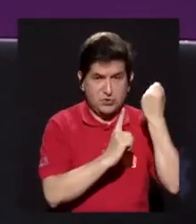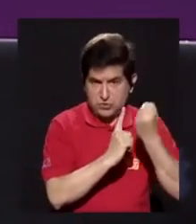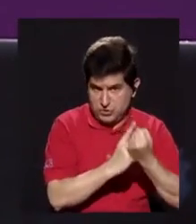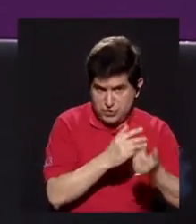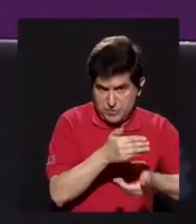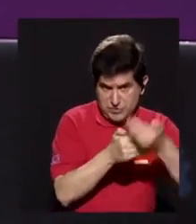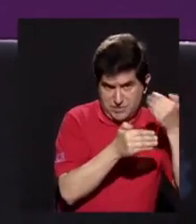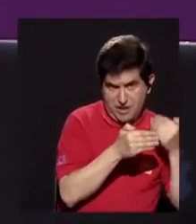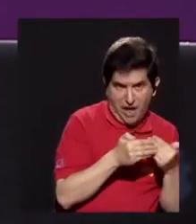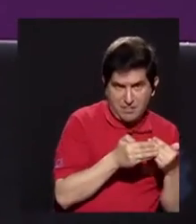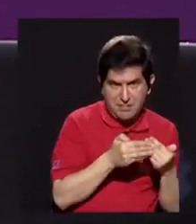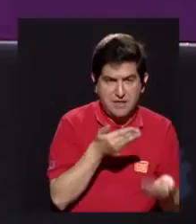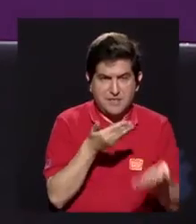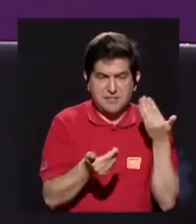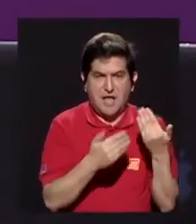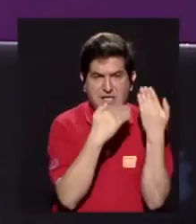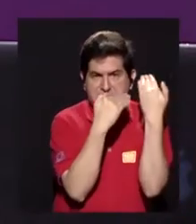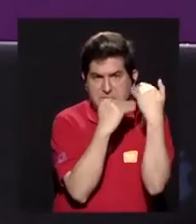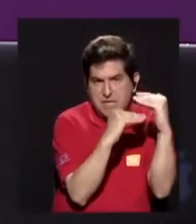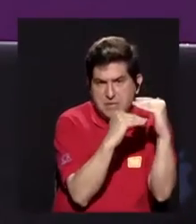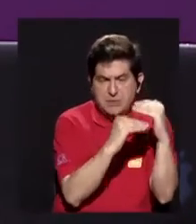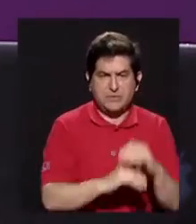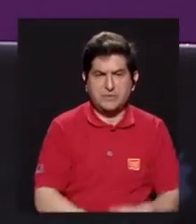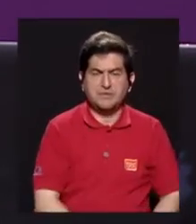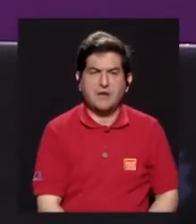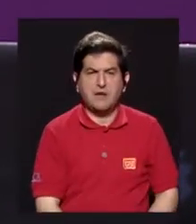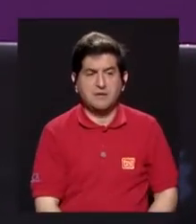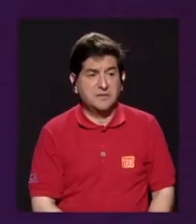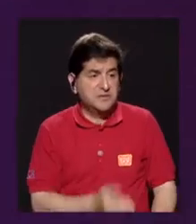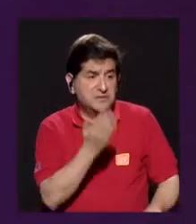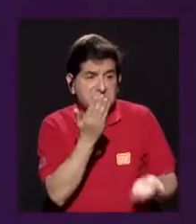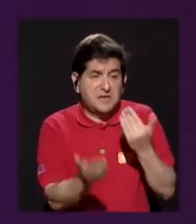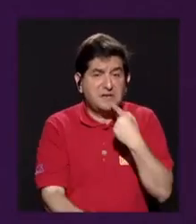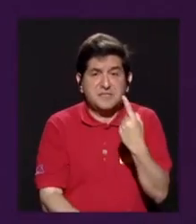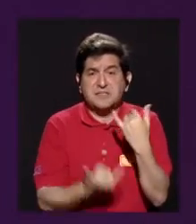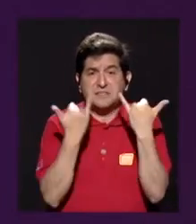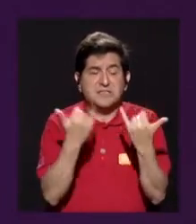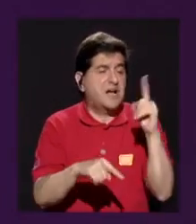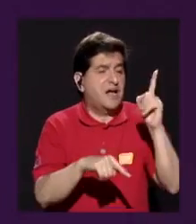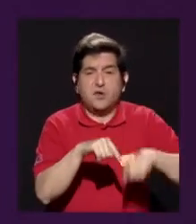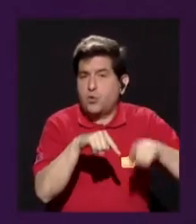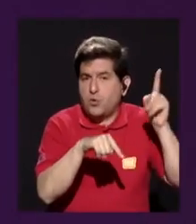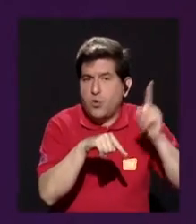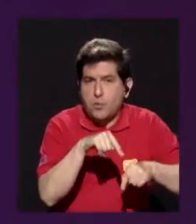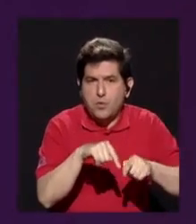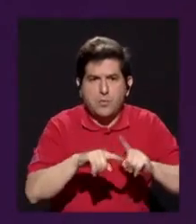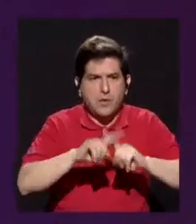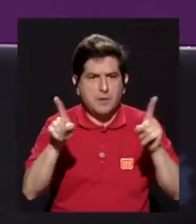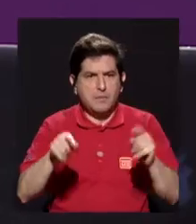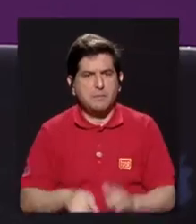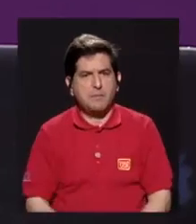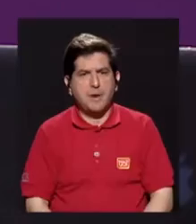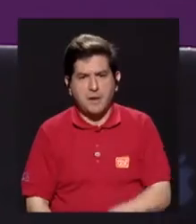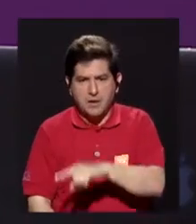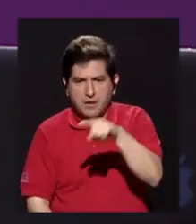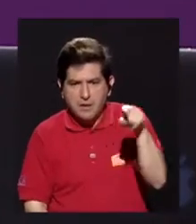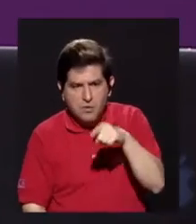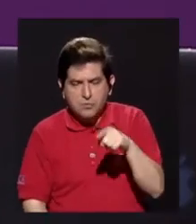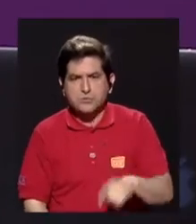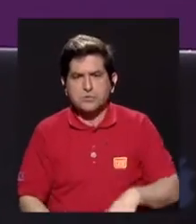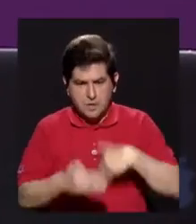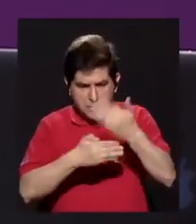situación casi límite, ¿verdad? De decir, ya, que probablemente les han dicho, ya ustedes no pueden, y qué es lo que le hace para que ustedes